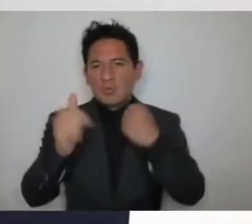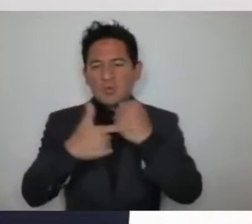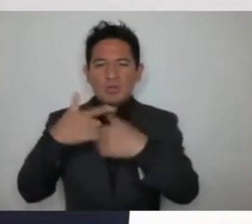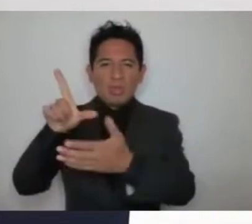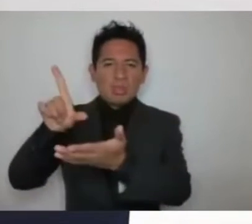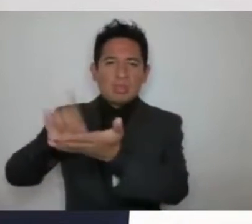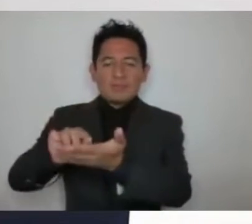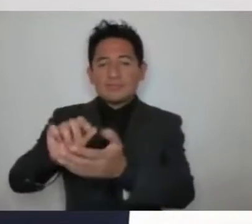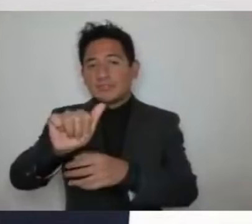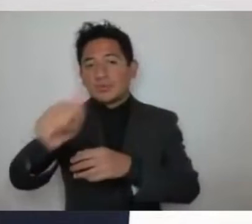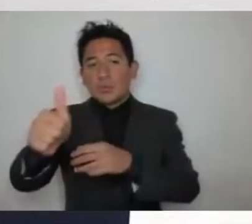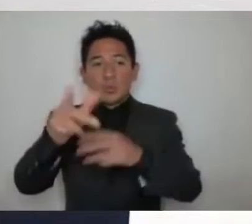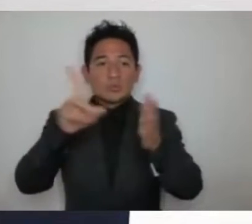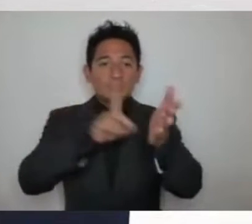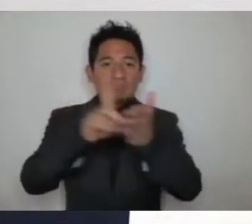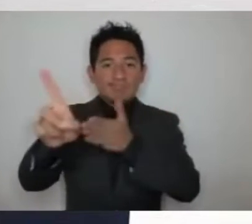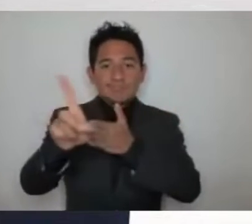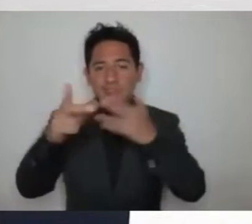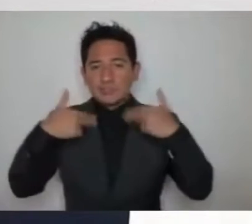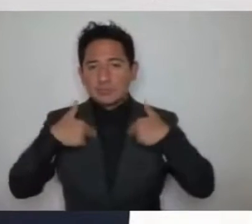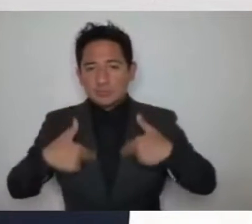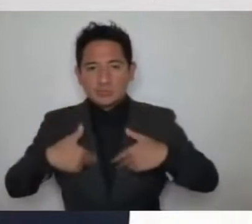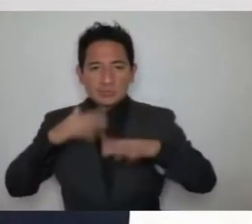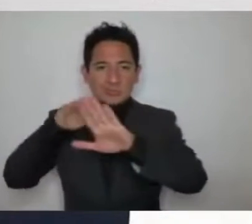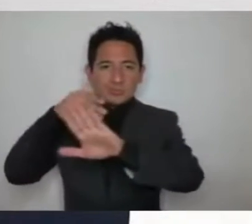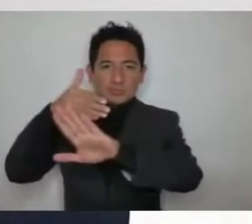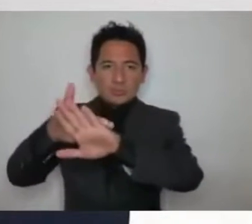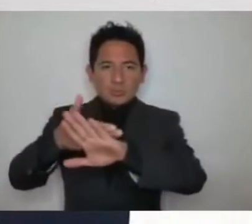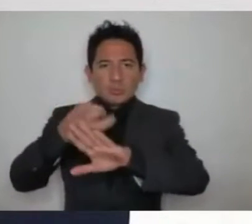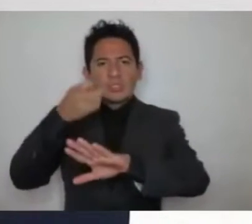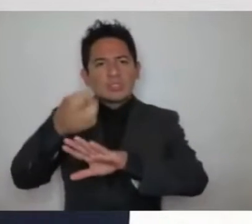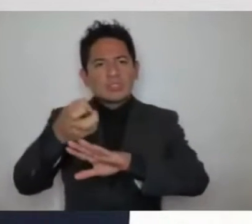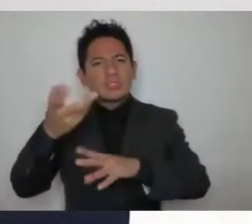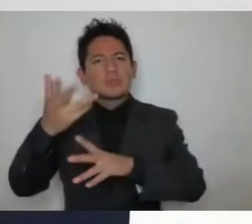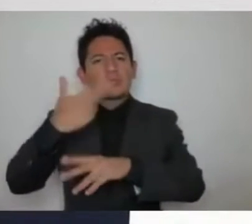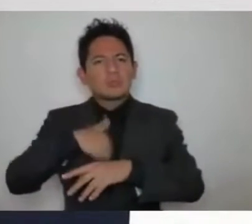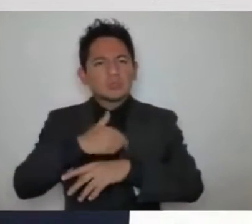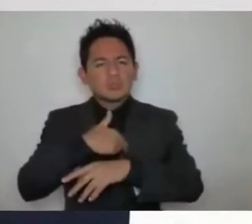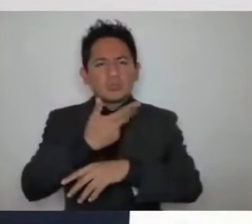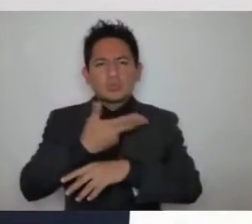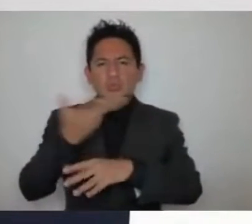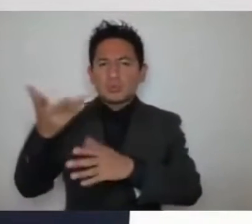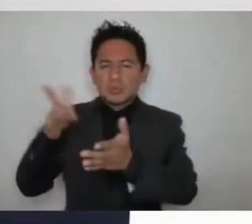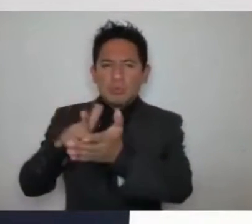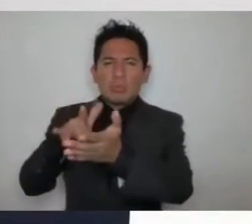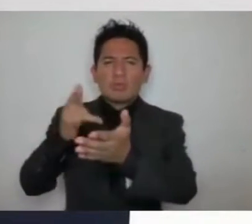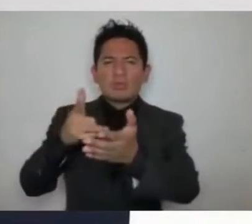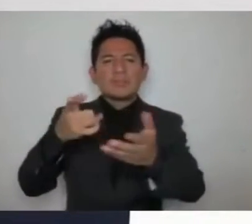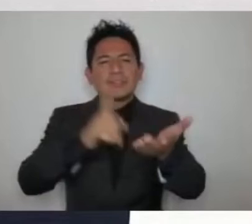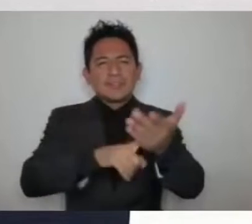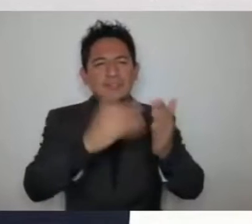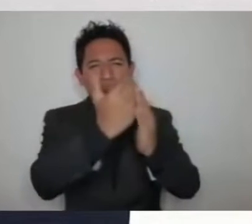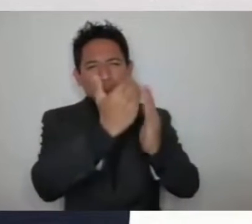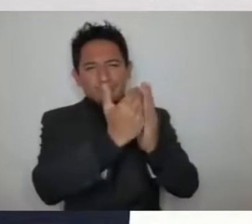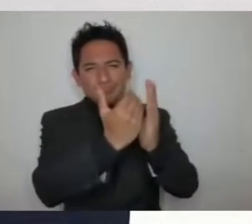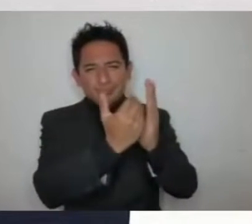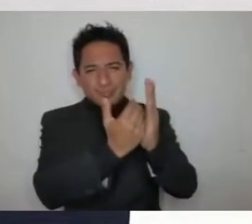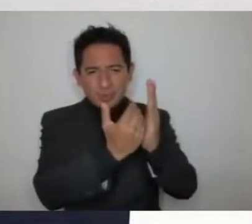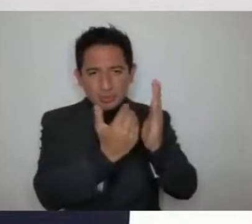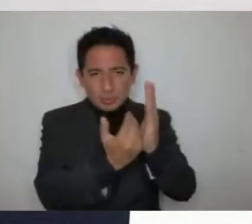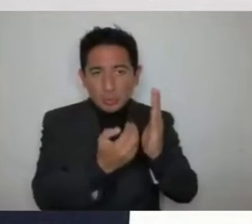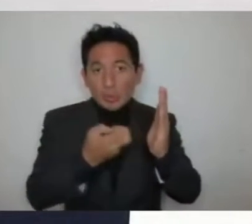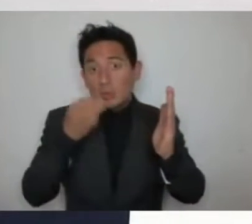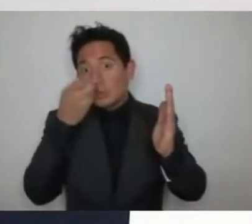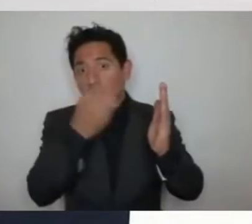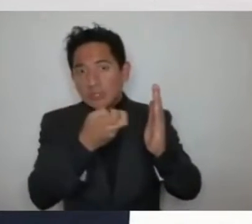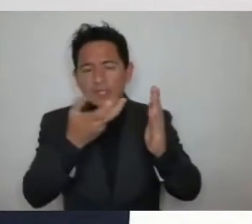violaciones a derechos humanos y en eso eh lo retoma el el el protocolo en los casos hasta donde alcanzó a llegar pero Incluso se han